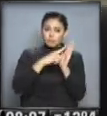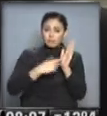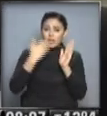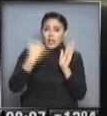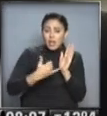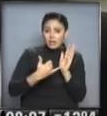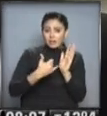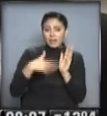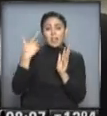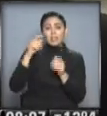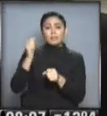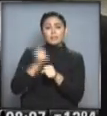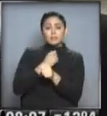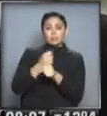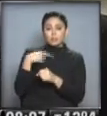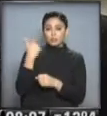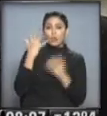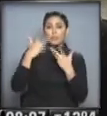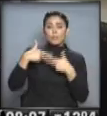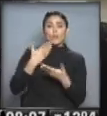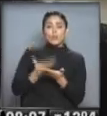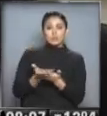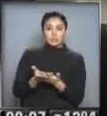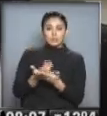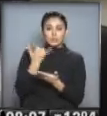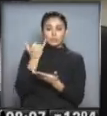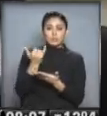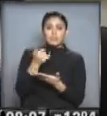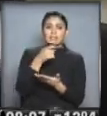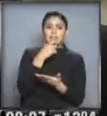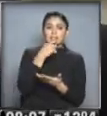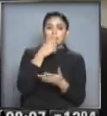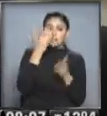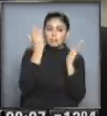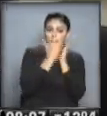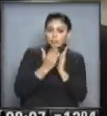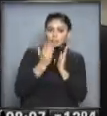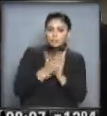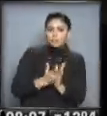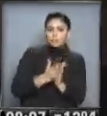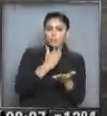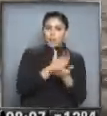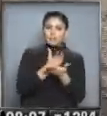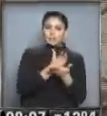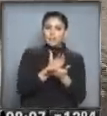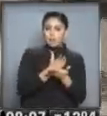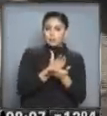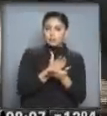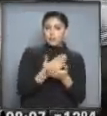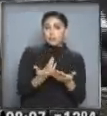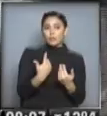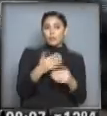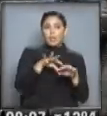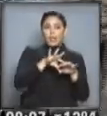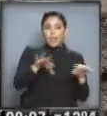en marcha lo que ya se votó, que fue un proyecto nuestro de policía judicial, lo que se haría es que hubiera una investigación imparcial sobre esos hechos. Entonces se podría